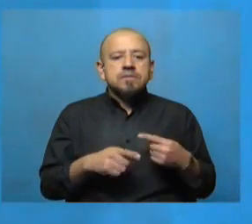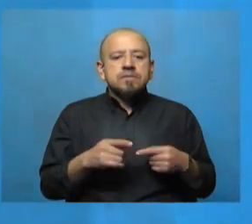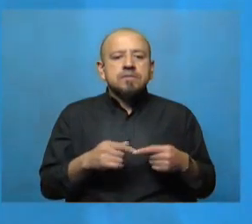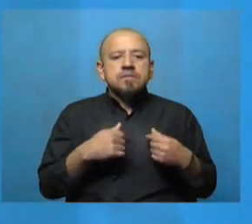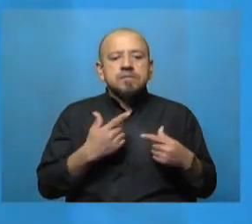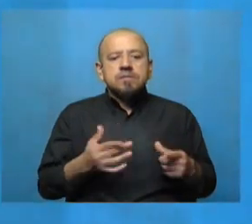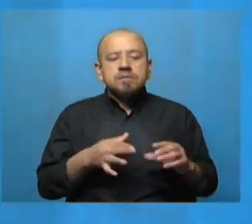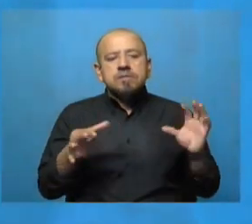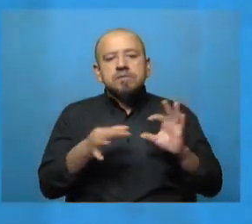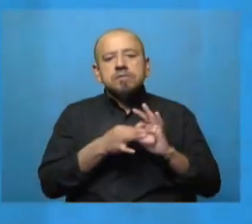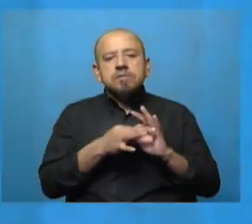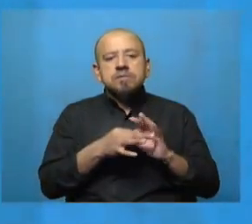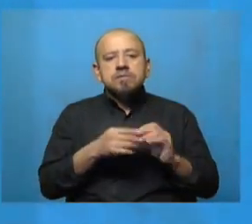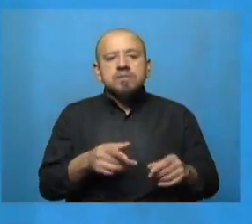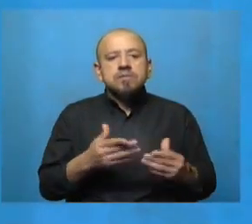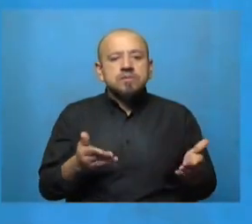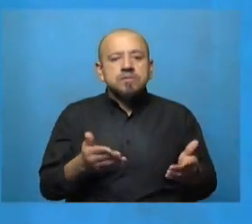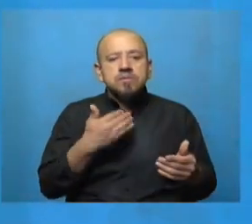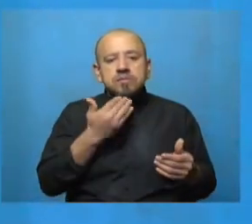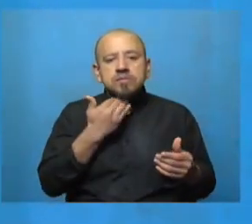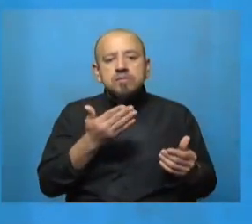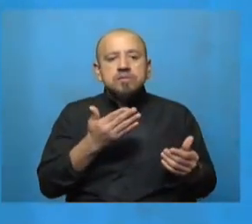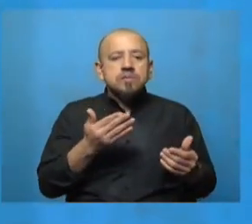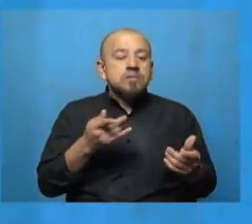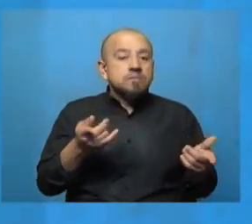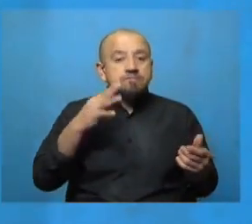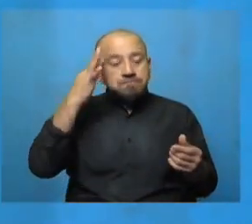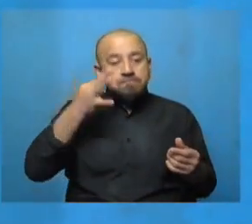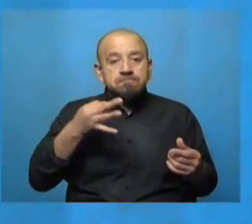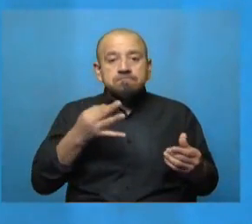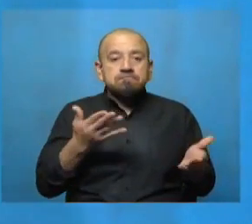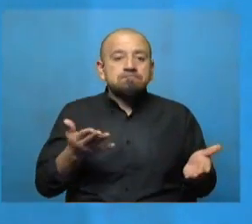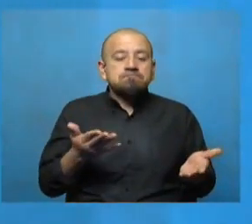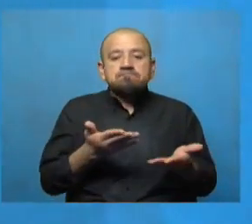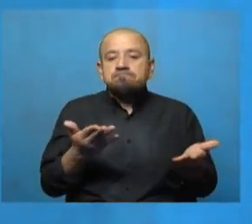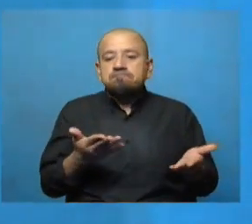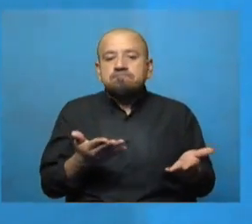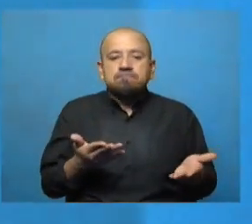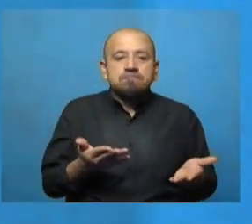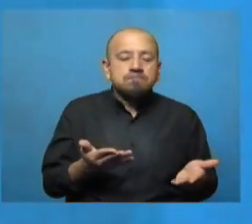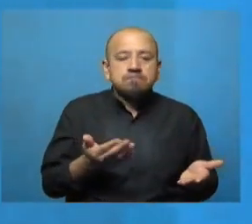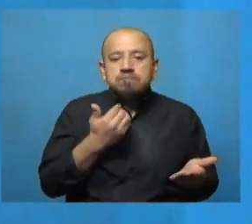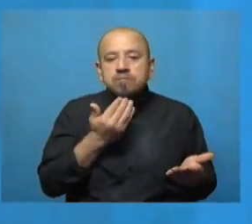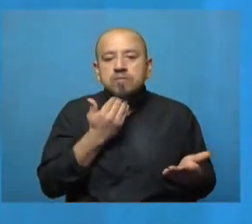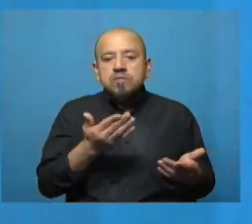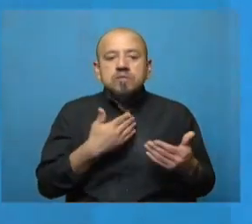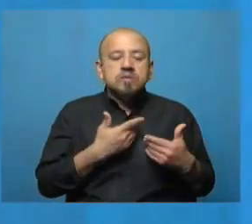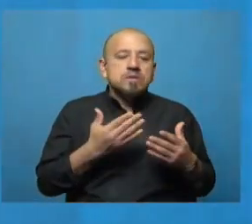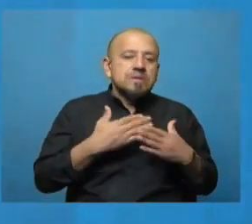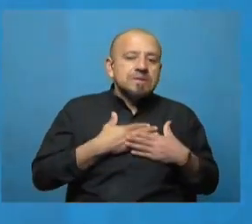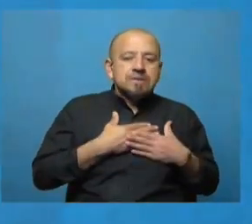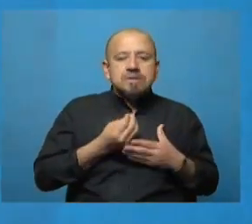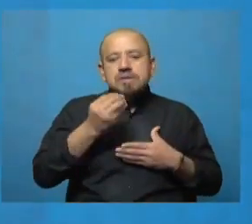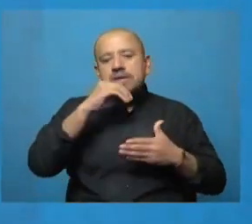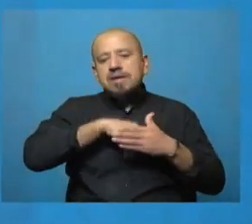esa conexión que no se ven como es no la verdad que nada es una eso es algo que llevo en el corazón tan fuerte